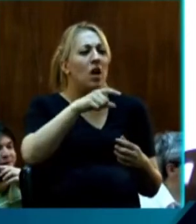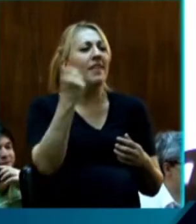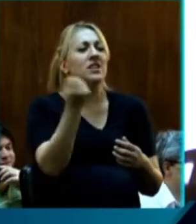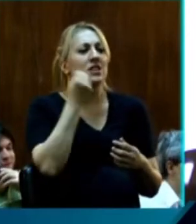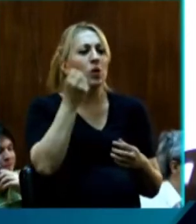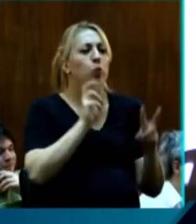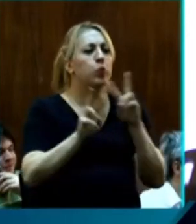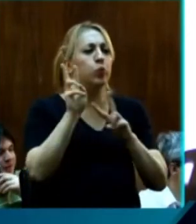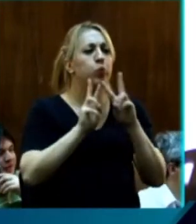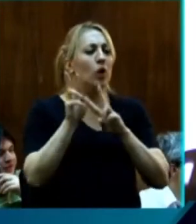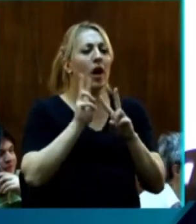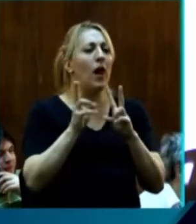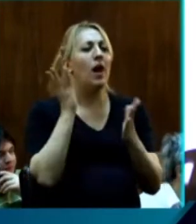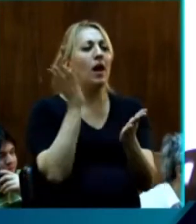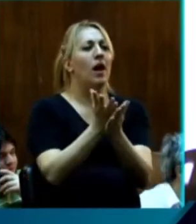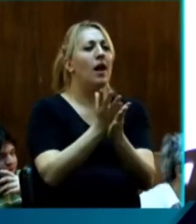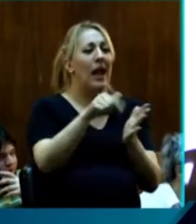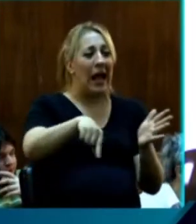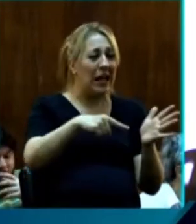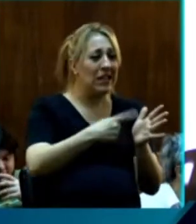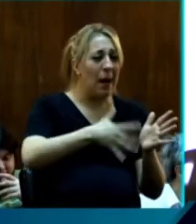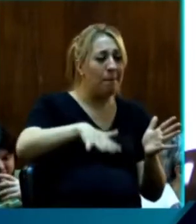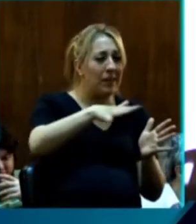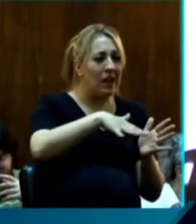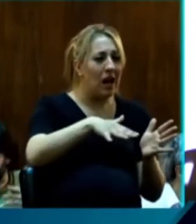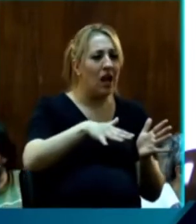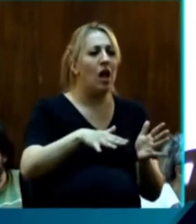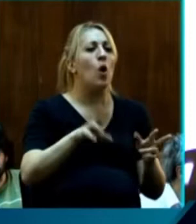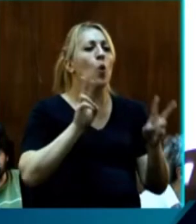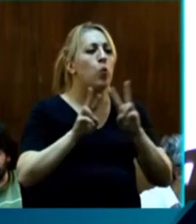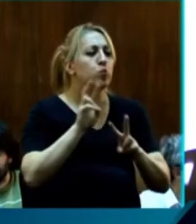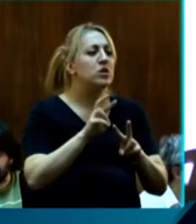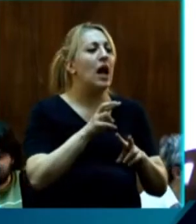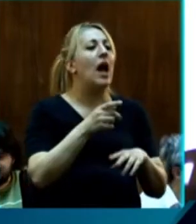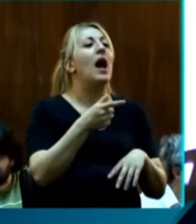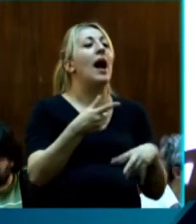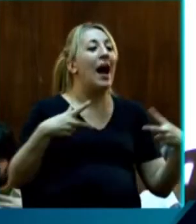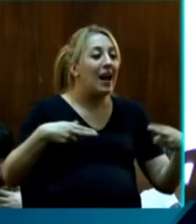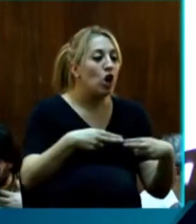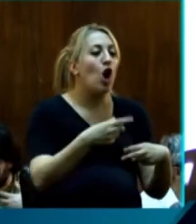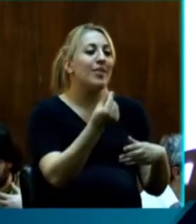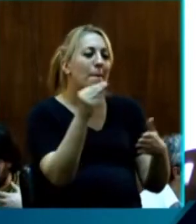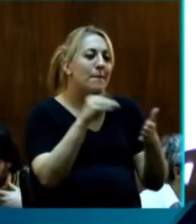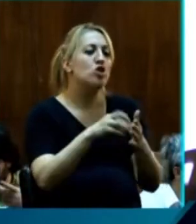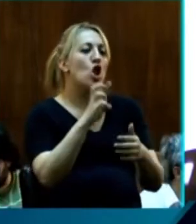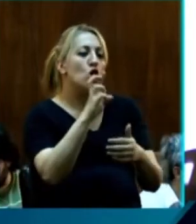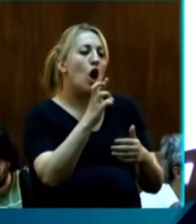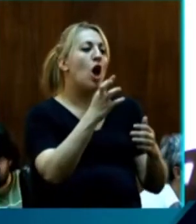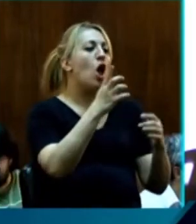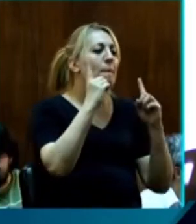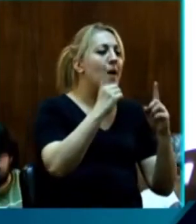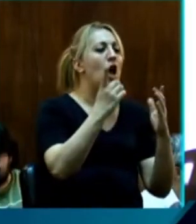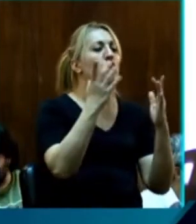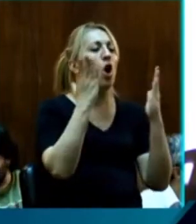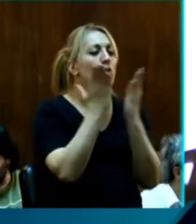una penalización de la vida social de la ciudad de Buenos Aires, ajustada en dólares, cuando los docentes, los estudiantes, los sectores de lucha